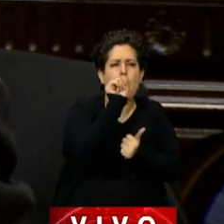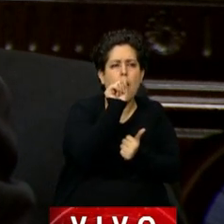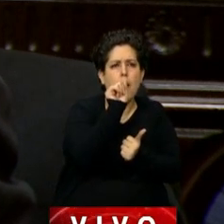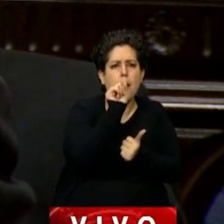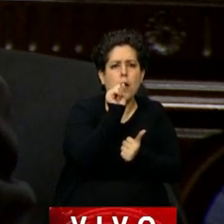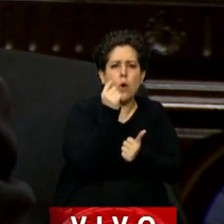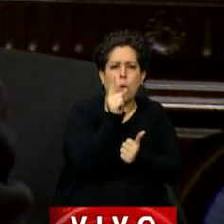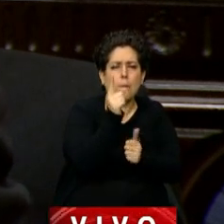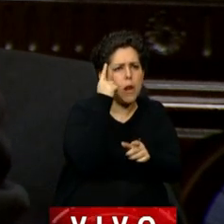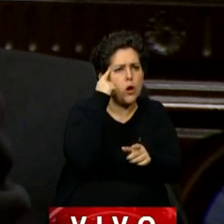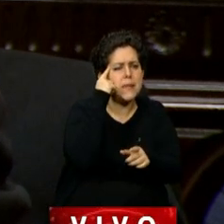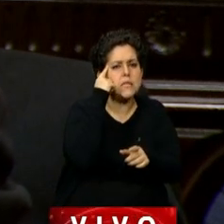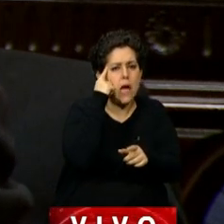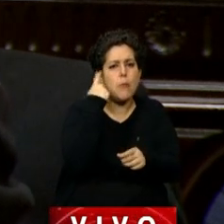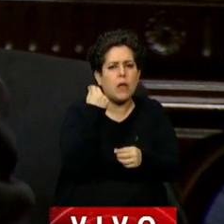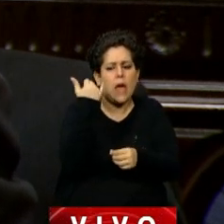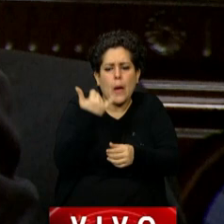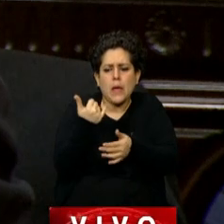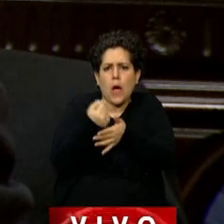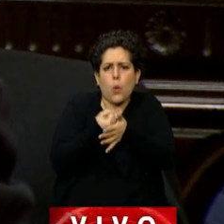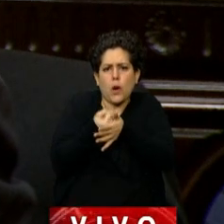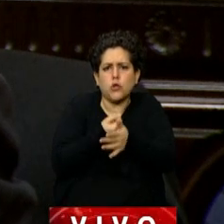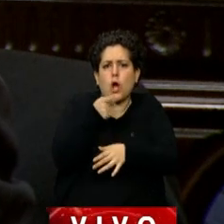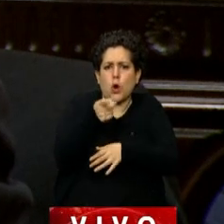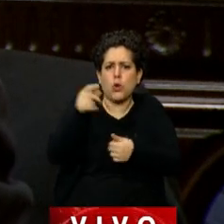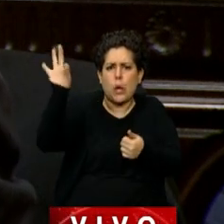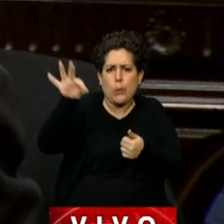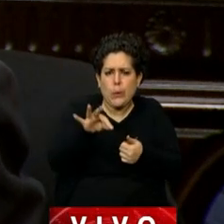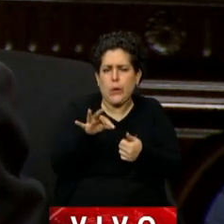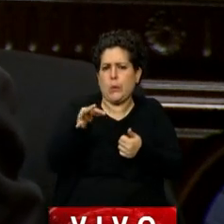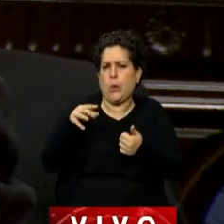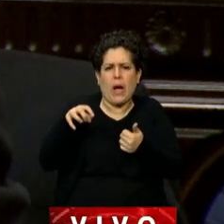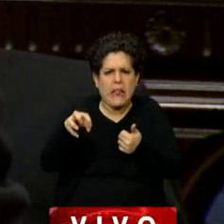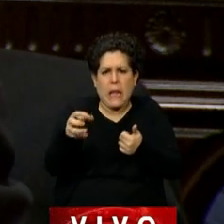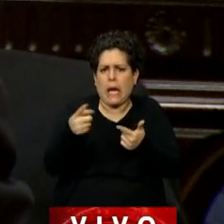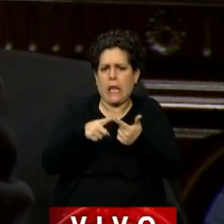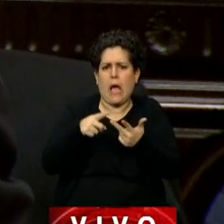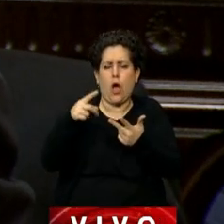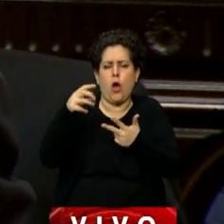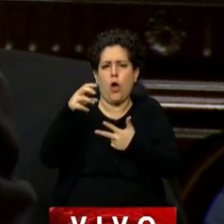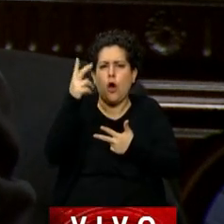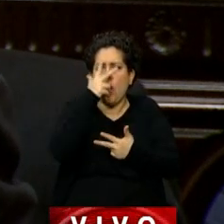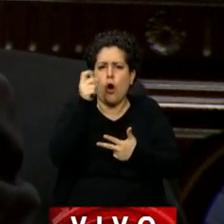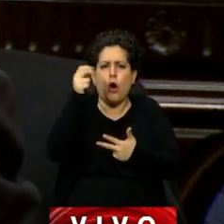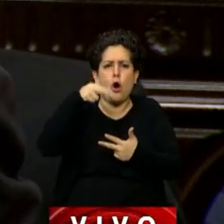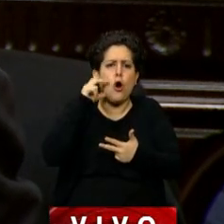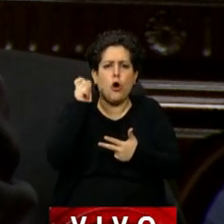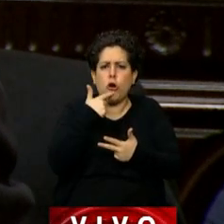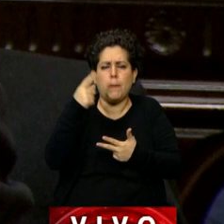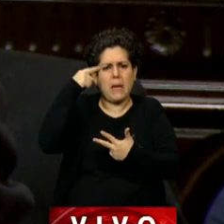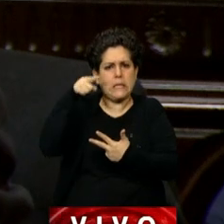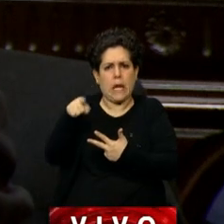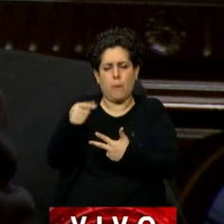pensando que hay una lucha contra las bacterias, contra los virus, contra los hongos. Y pensamos